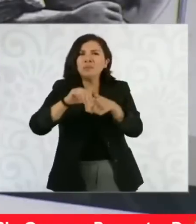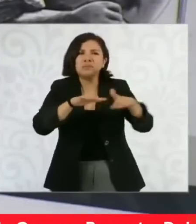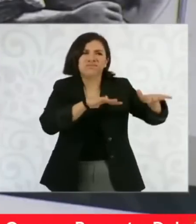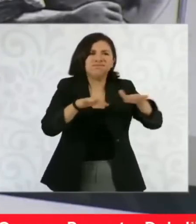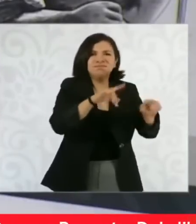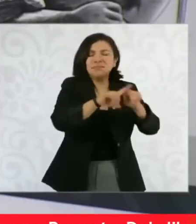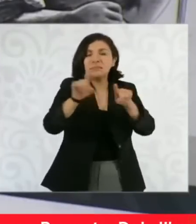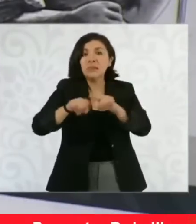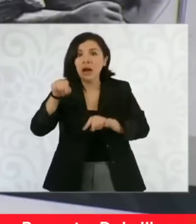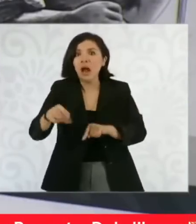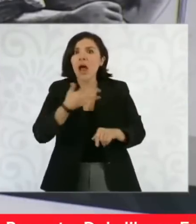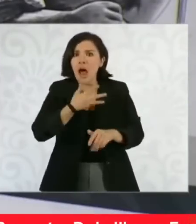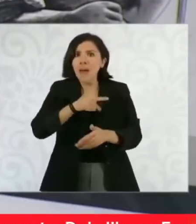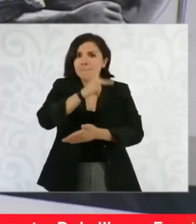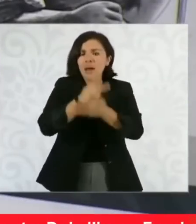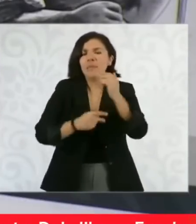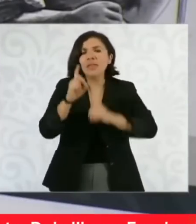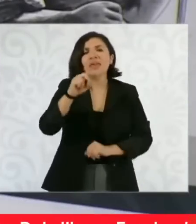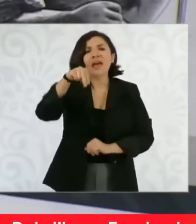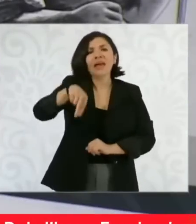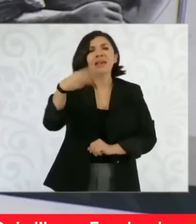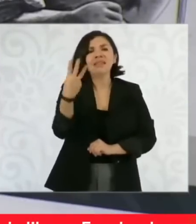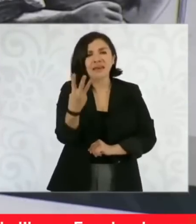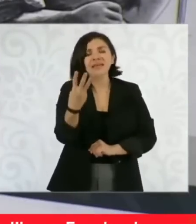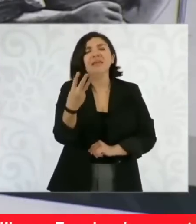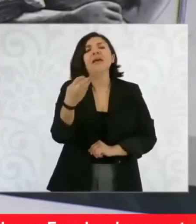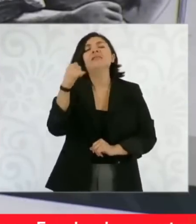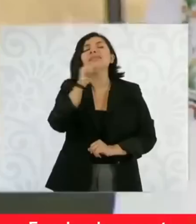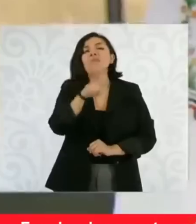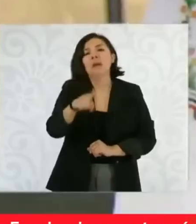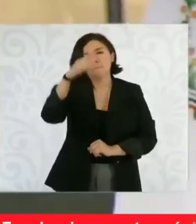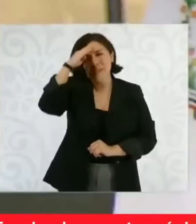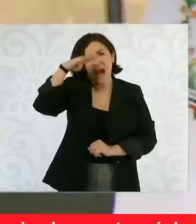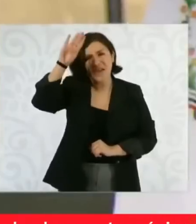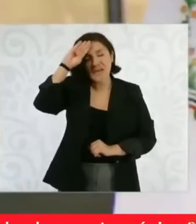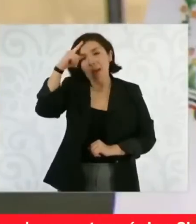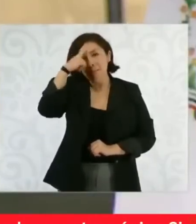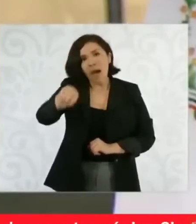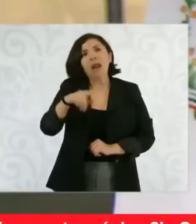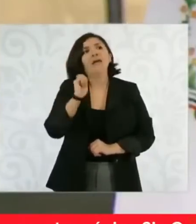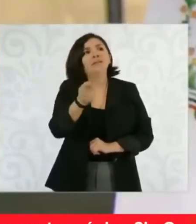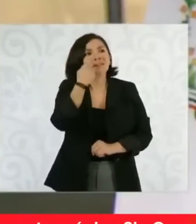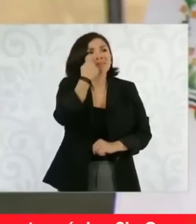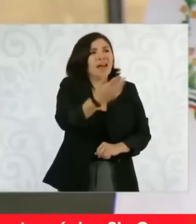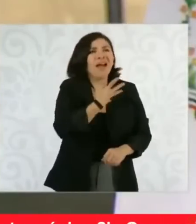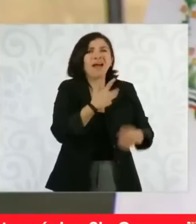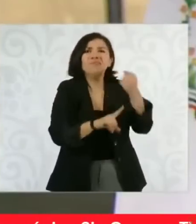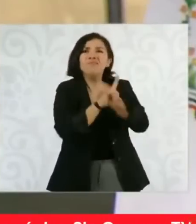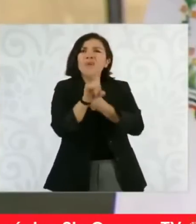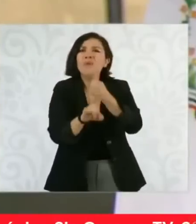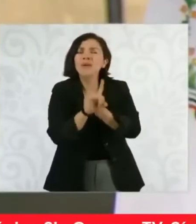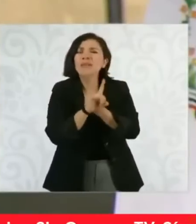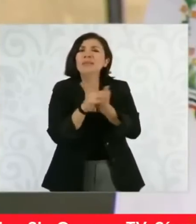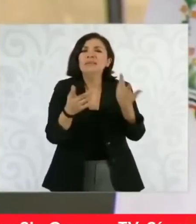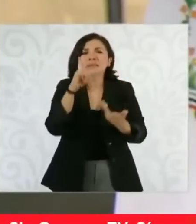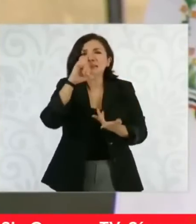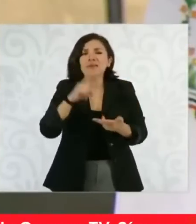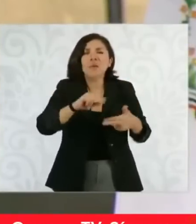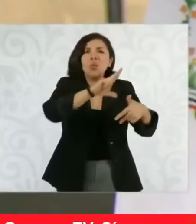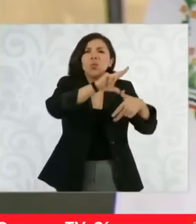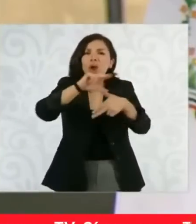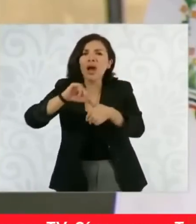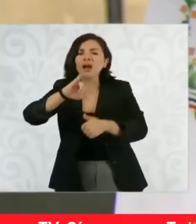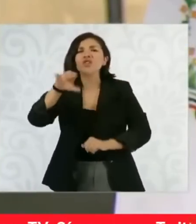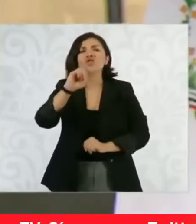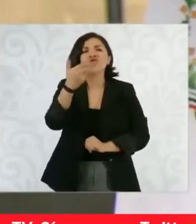en marcha los planes DN3E y Marina para afrontar las afectaciones provocadas por los